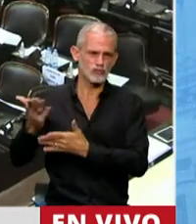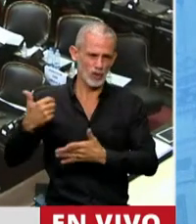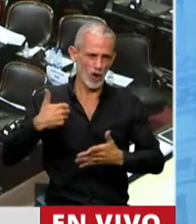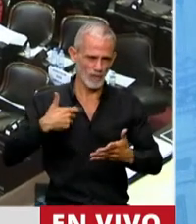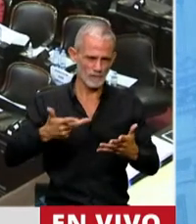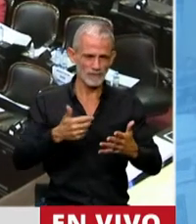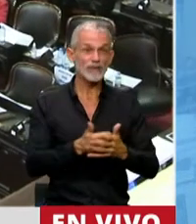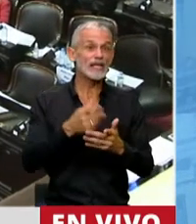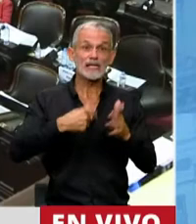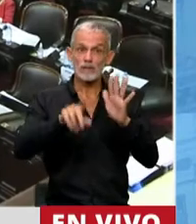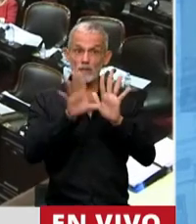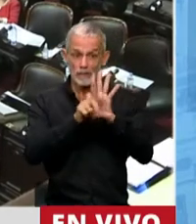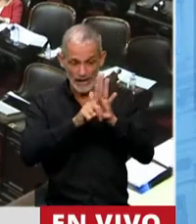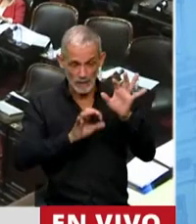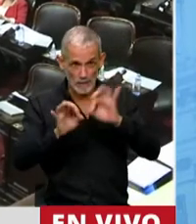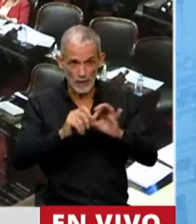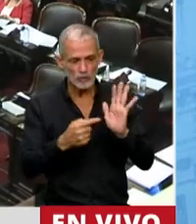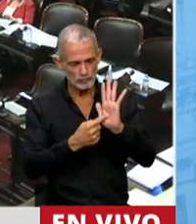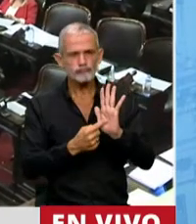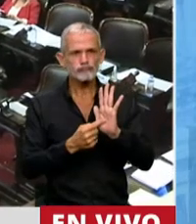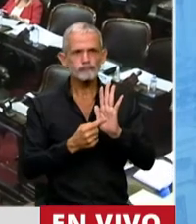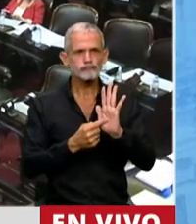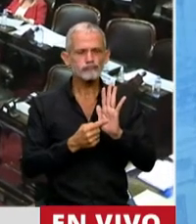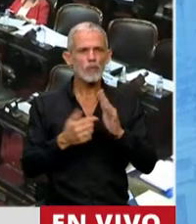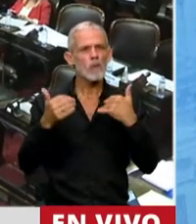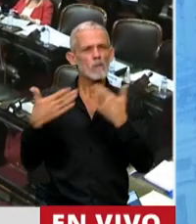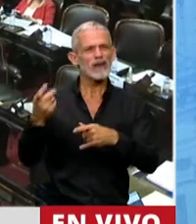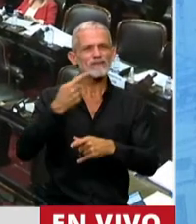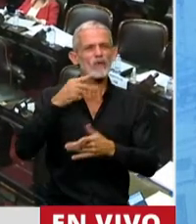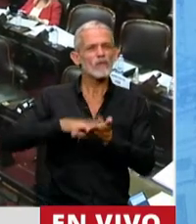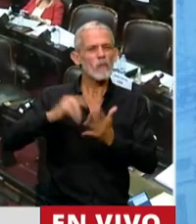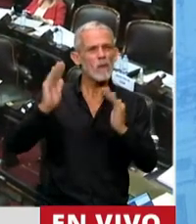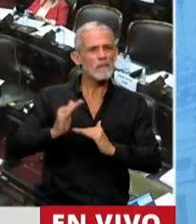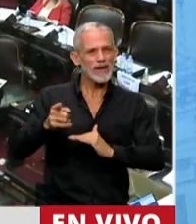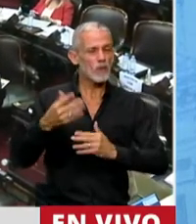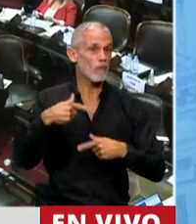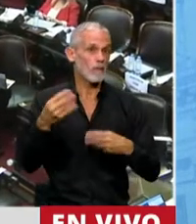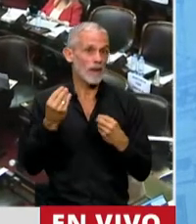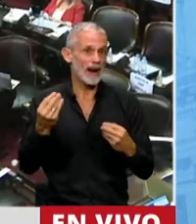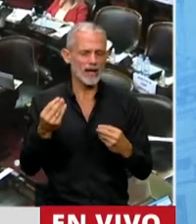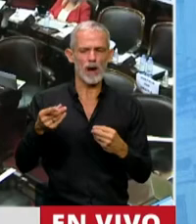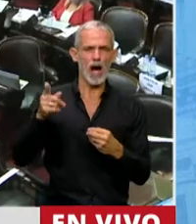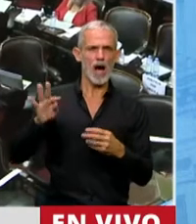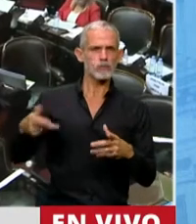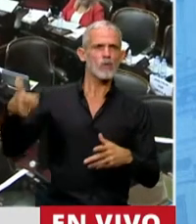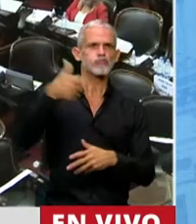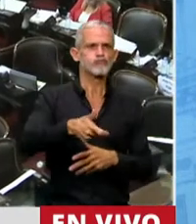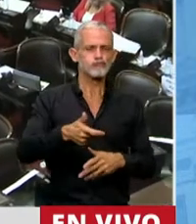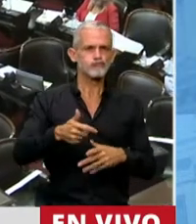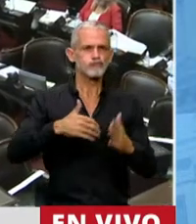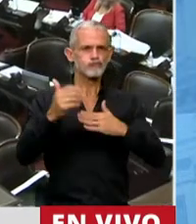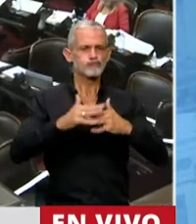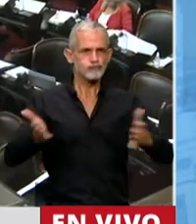este proyecto de ley propicia incentivos fiscales para que se contribuya a que la